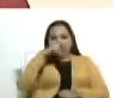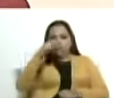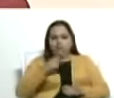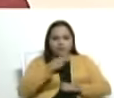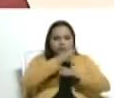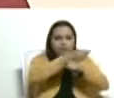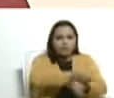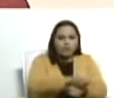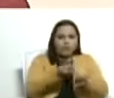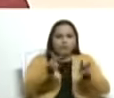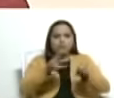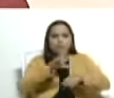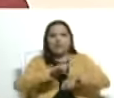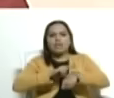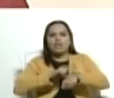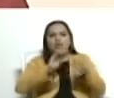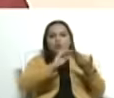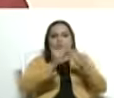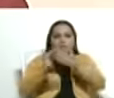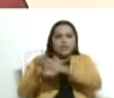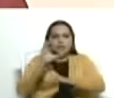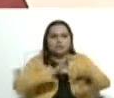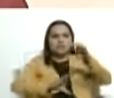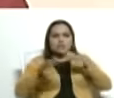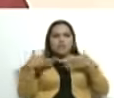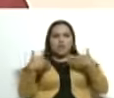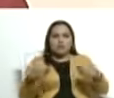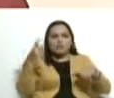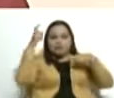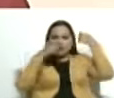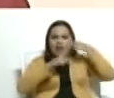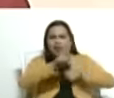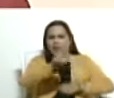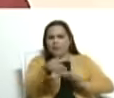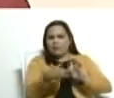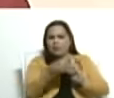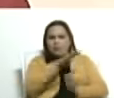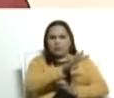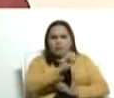Universidad de la Ciencia de la Salud, Hugo Chávez, 1400 y tanto, ¿verdad?